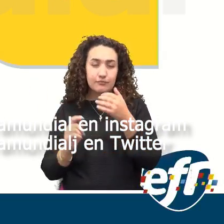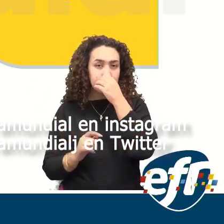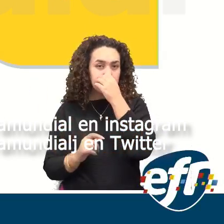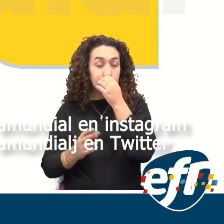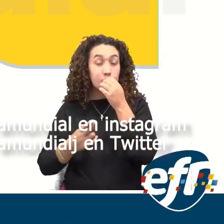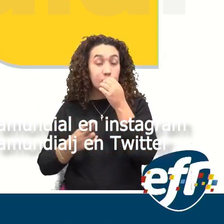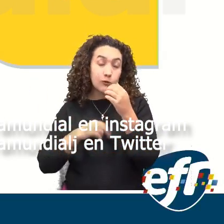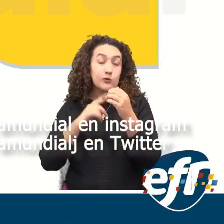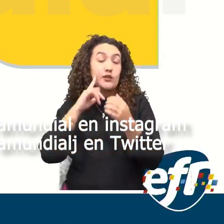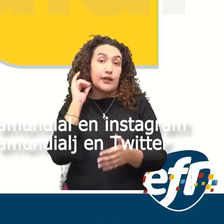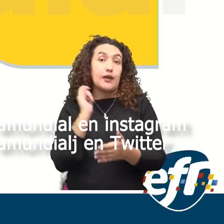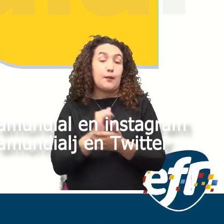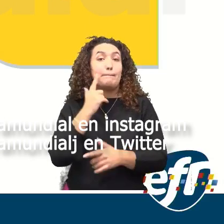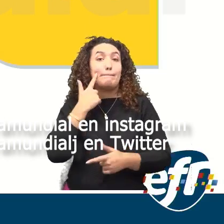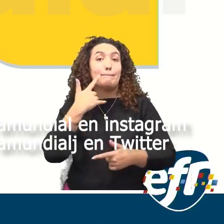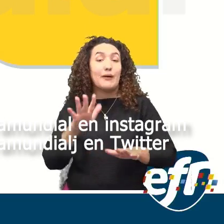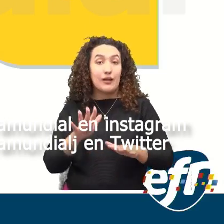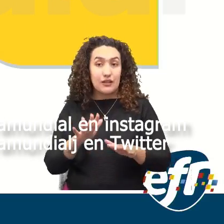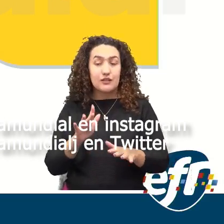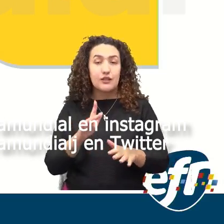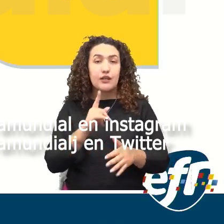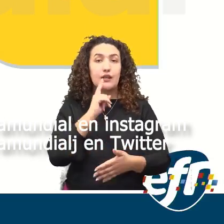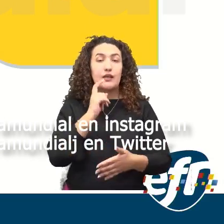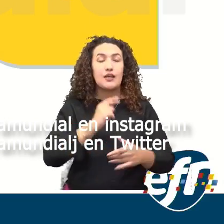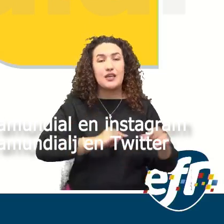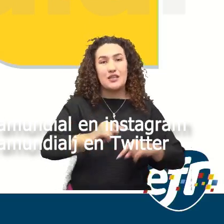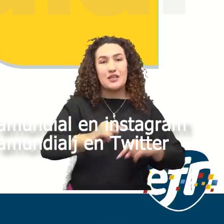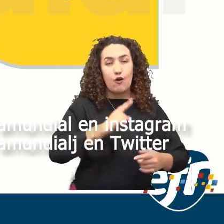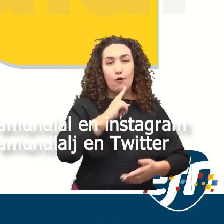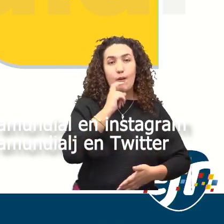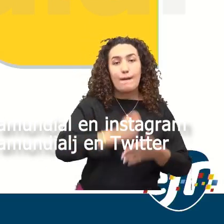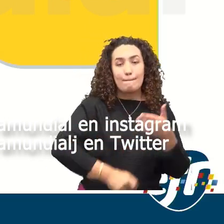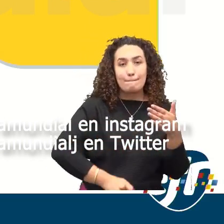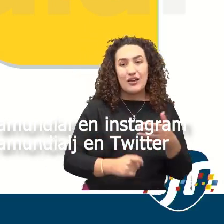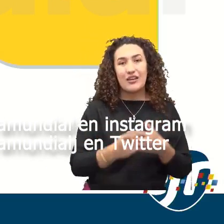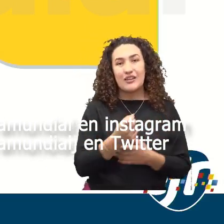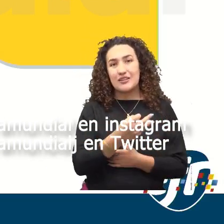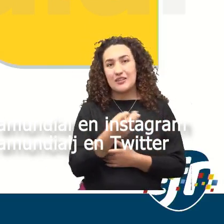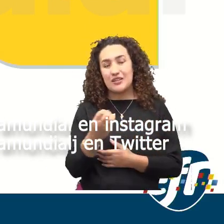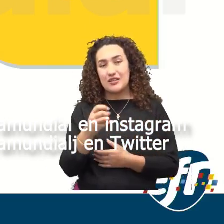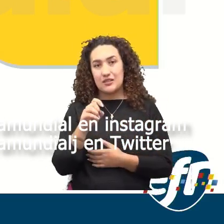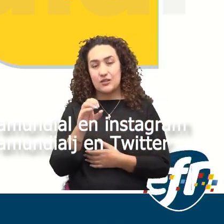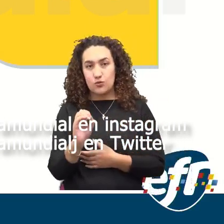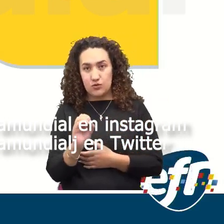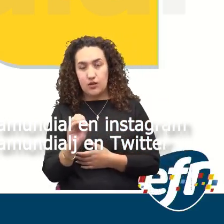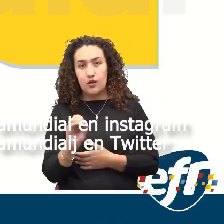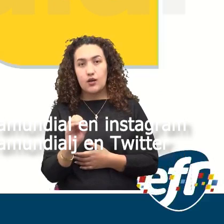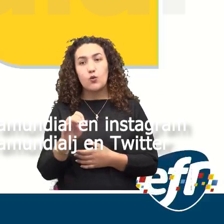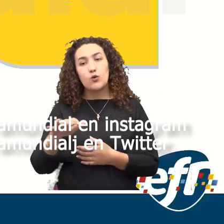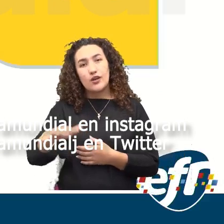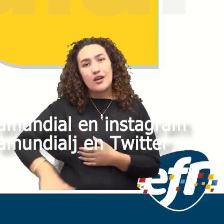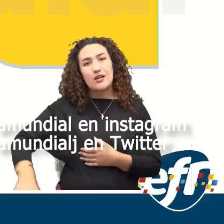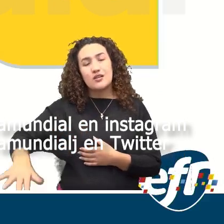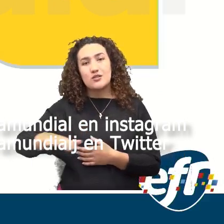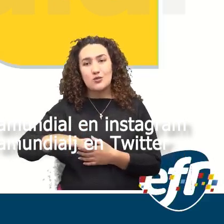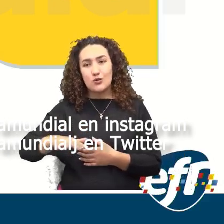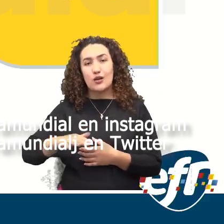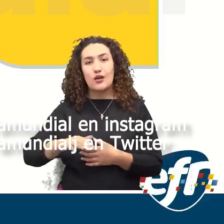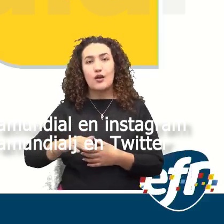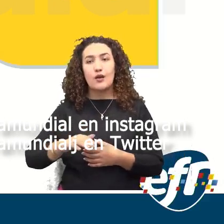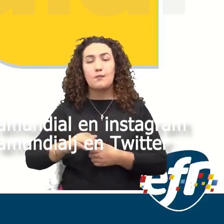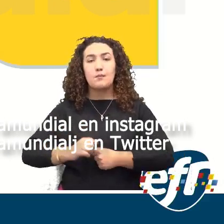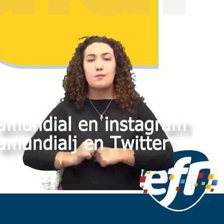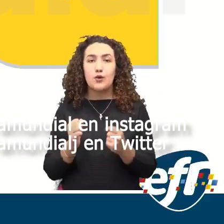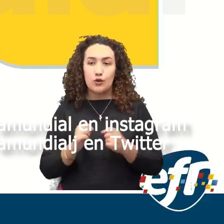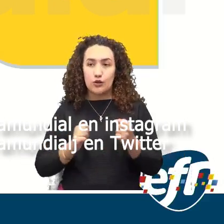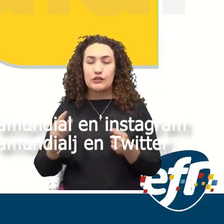una gestión predial similar entre 160 y 200 predios en una zona muy conurbada de Bogotá, lo cual pues significa